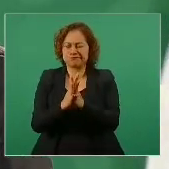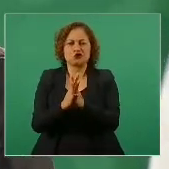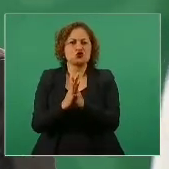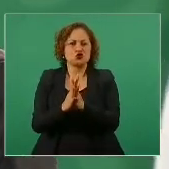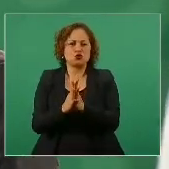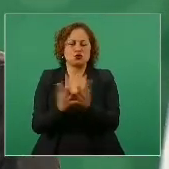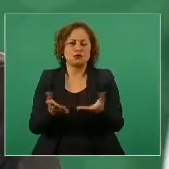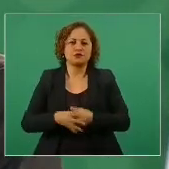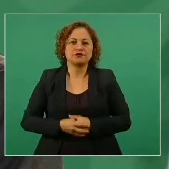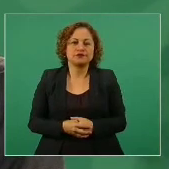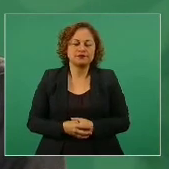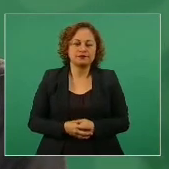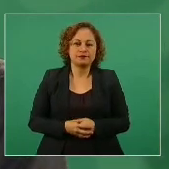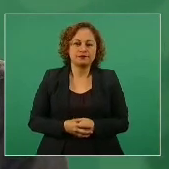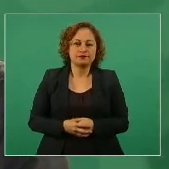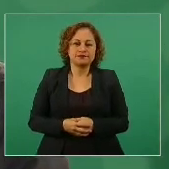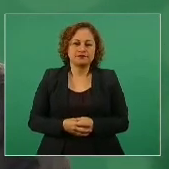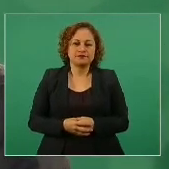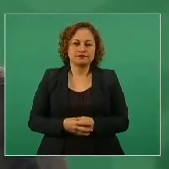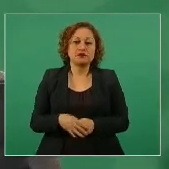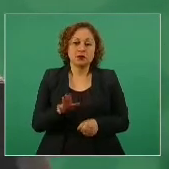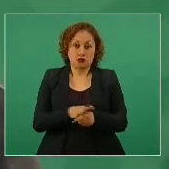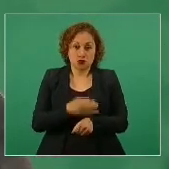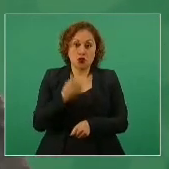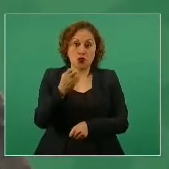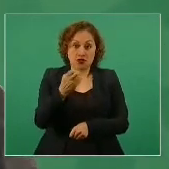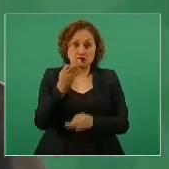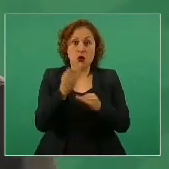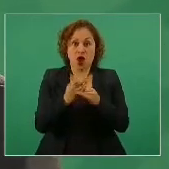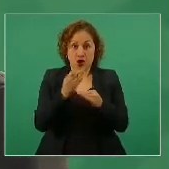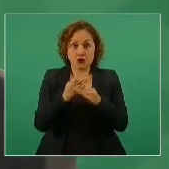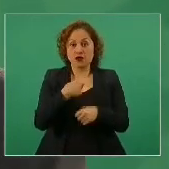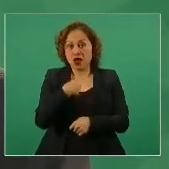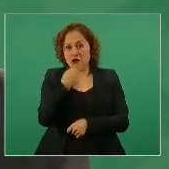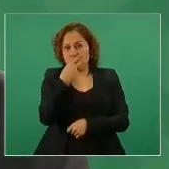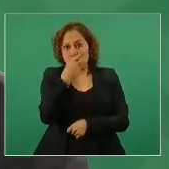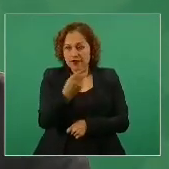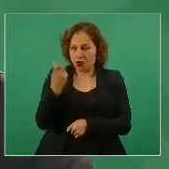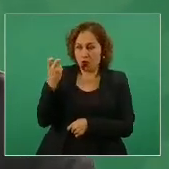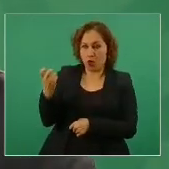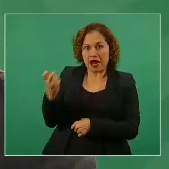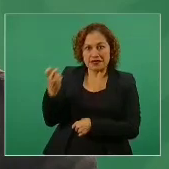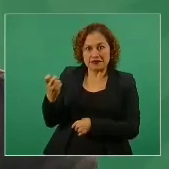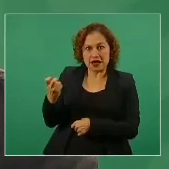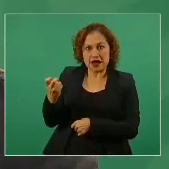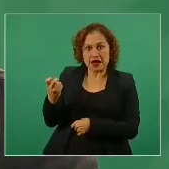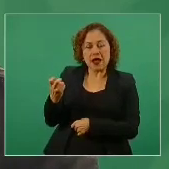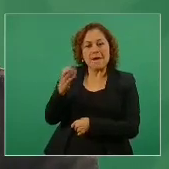Por eso hablo de que fue un golpe a la